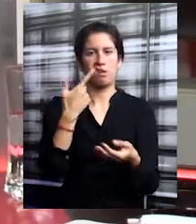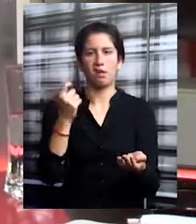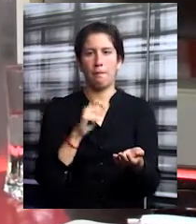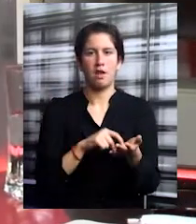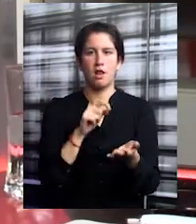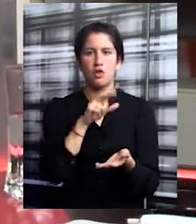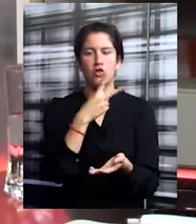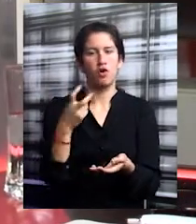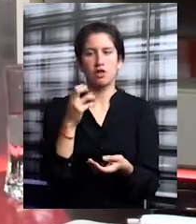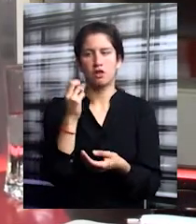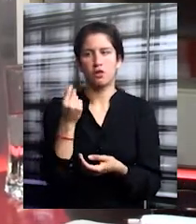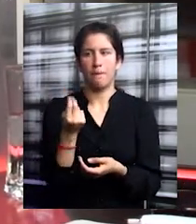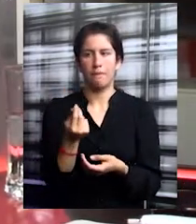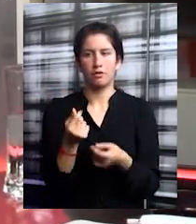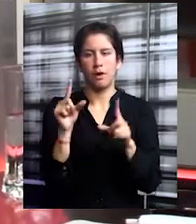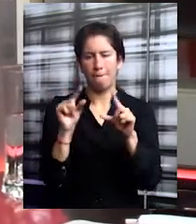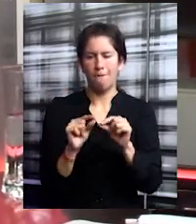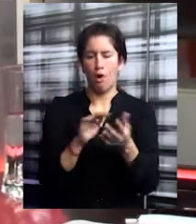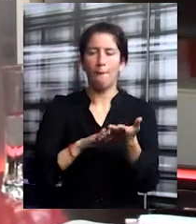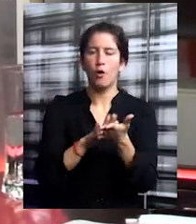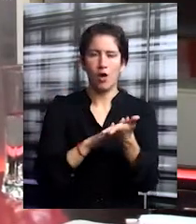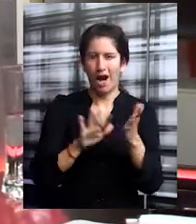Creemos que es muy poco, pero son cuestiones relevantes. Pero bueno,